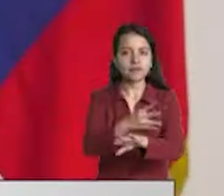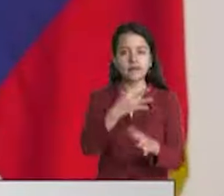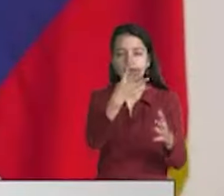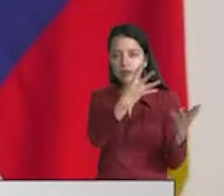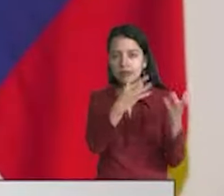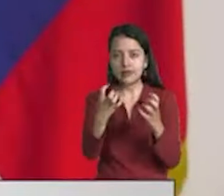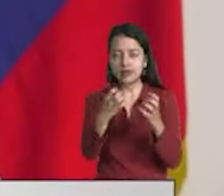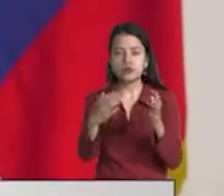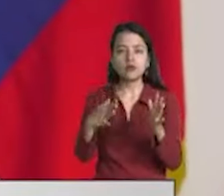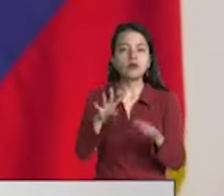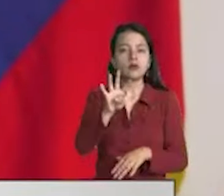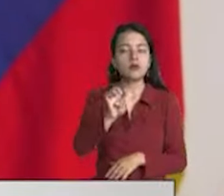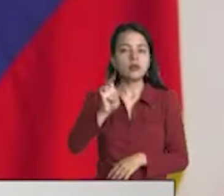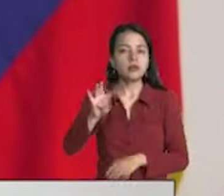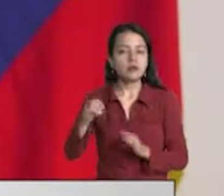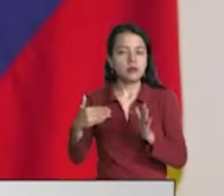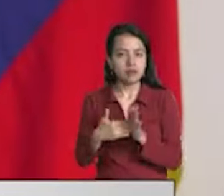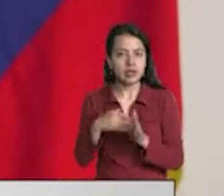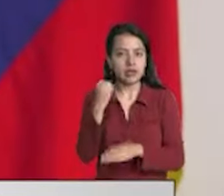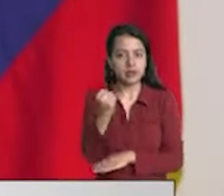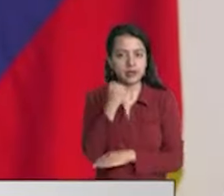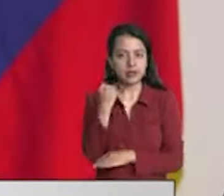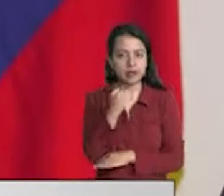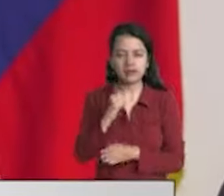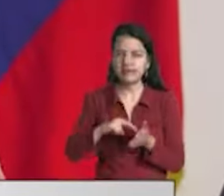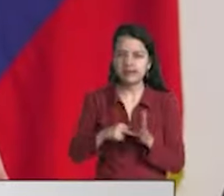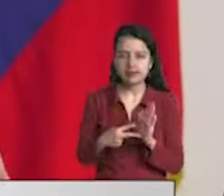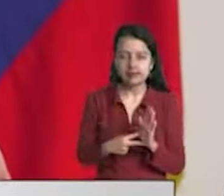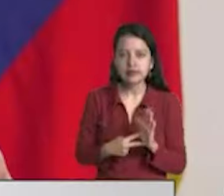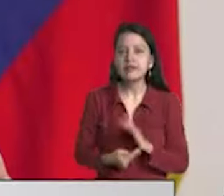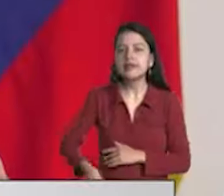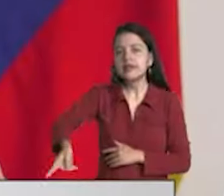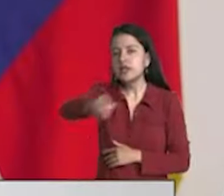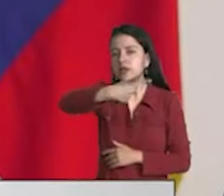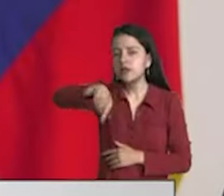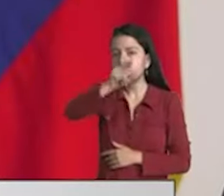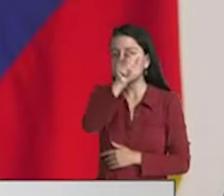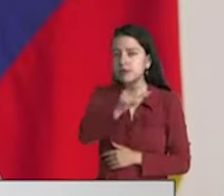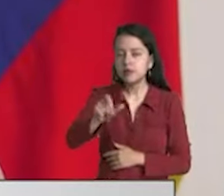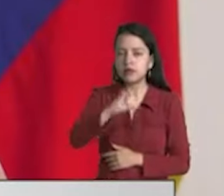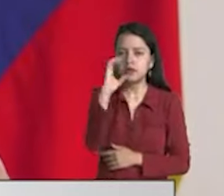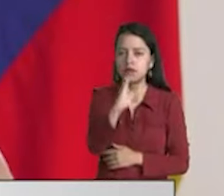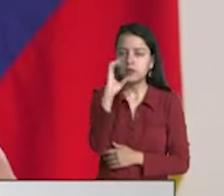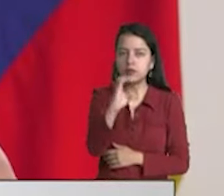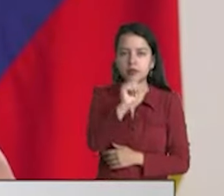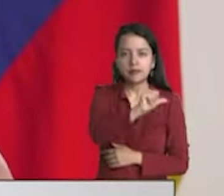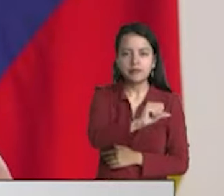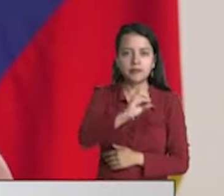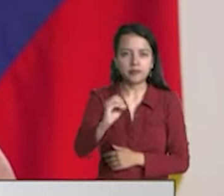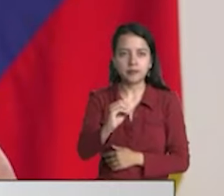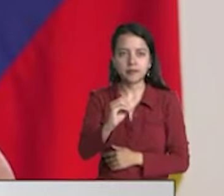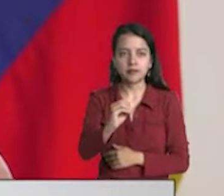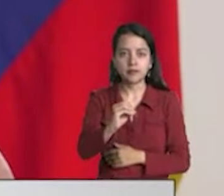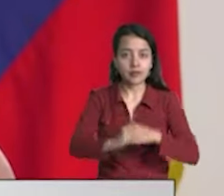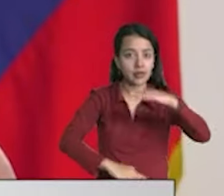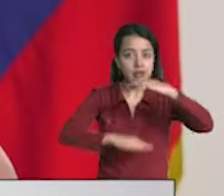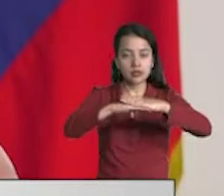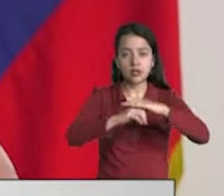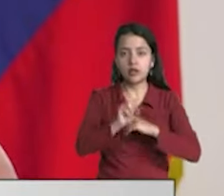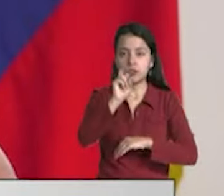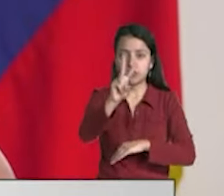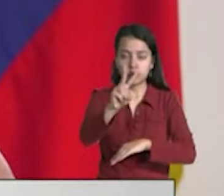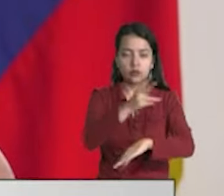2.999.000 pesos. ¿Esto qué significa? Esto significa que todos los colombianos y colombianas, hasta ese monto de